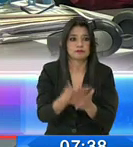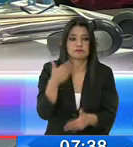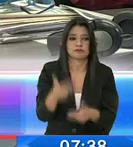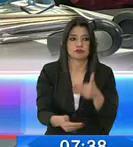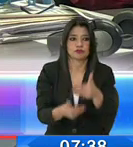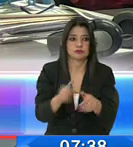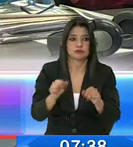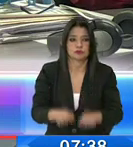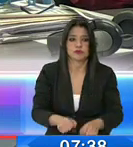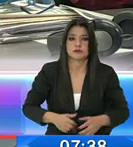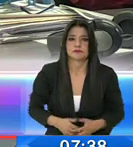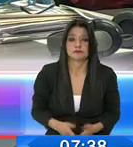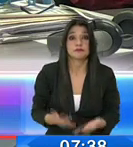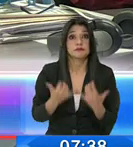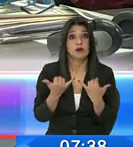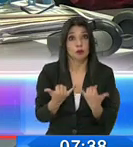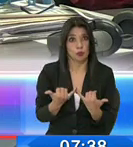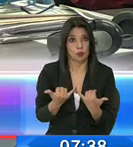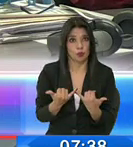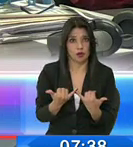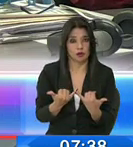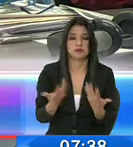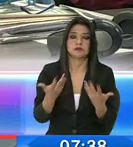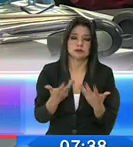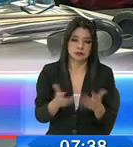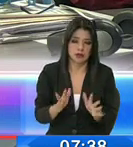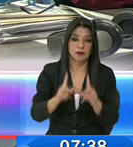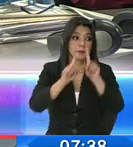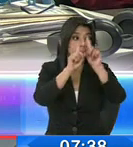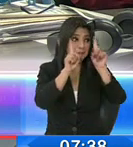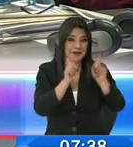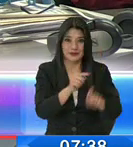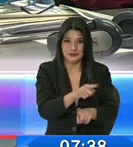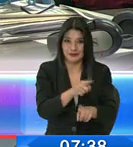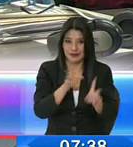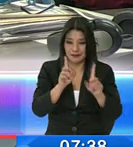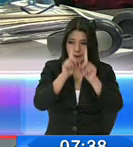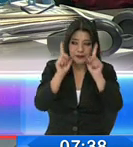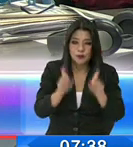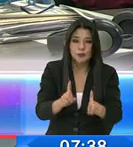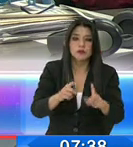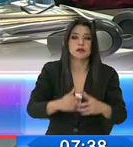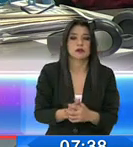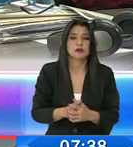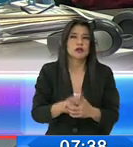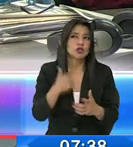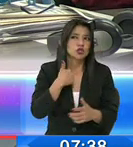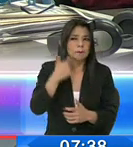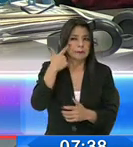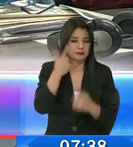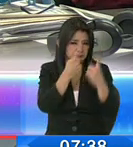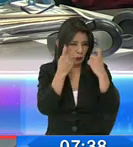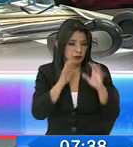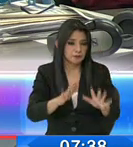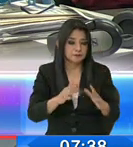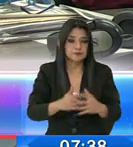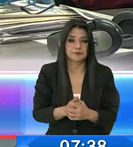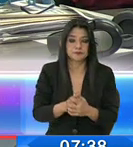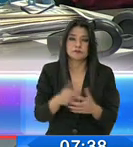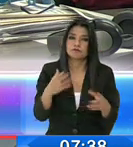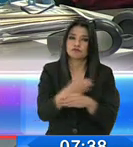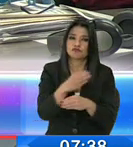proceso yendo ya a la pregunta suya concretamente yo calculo que el proceso